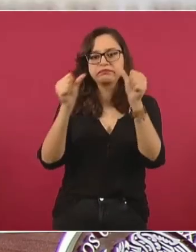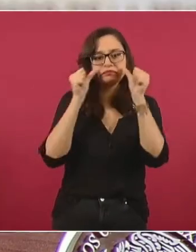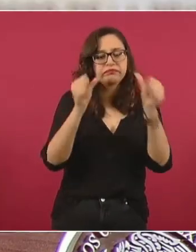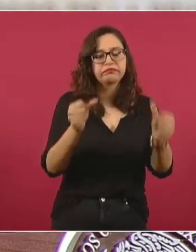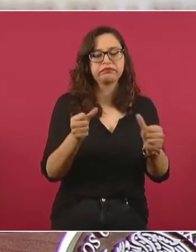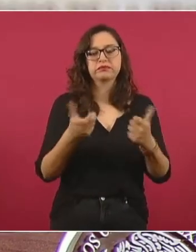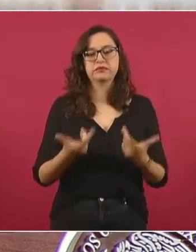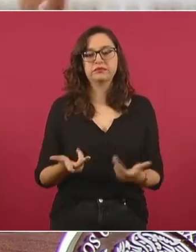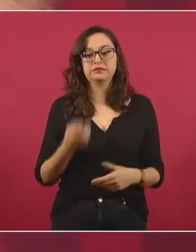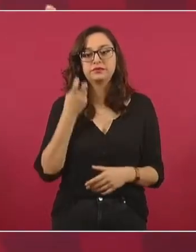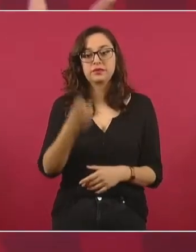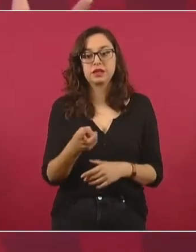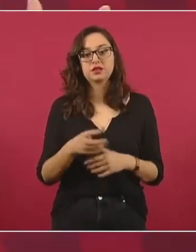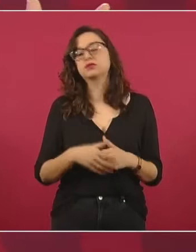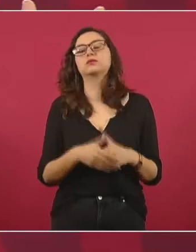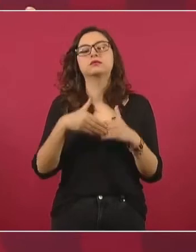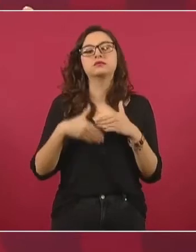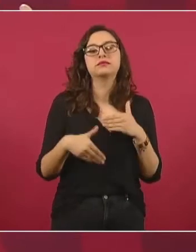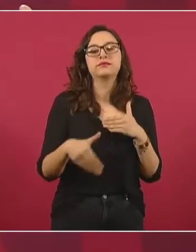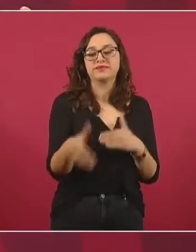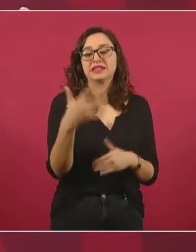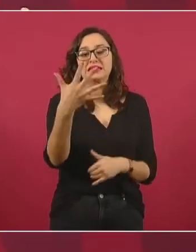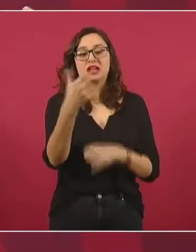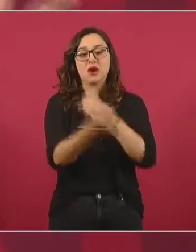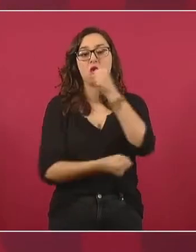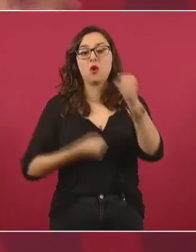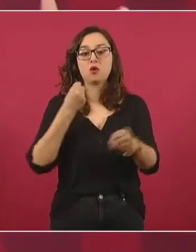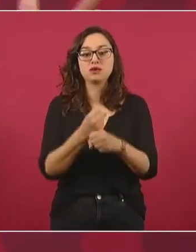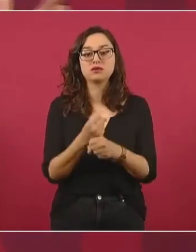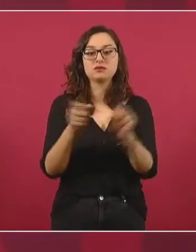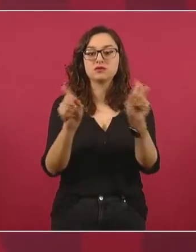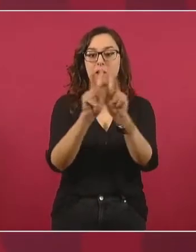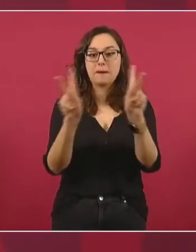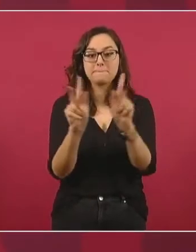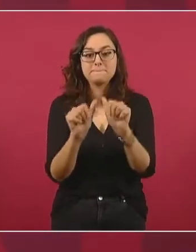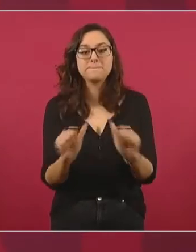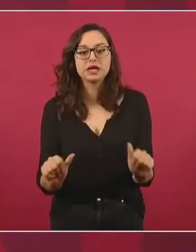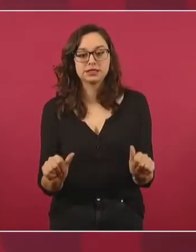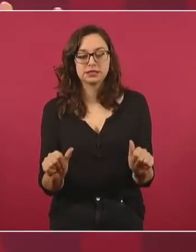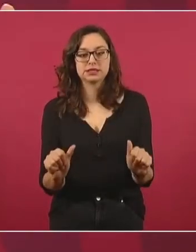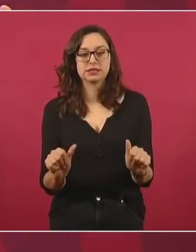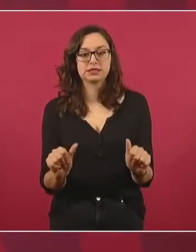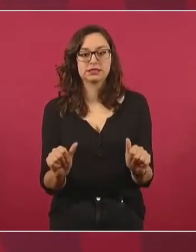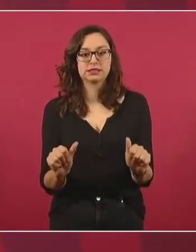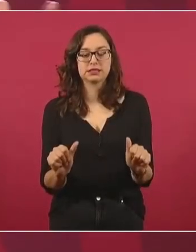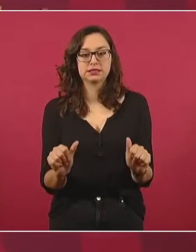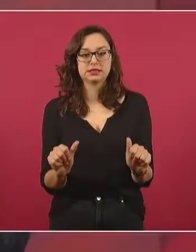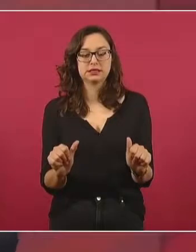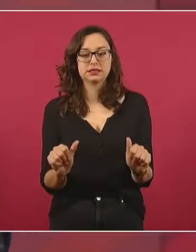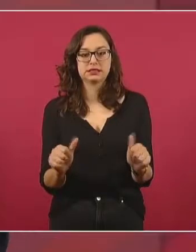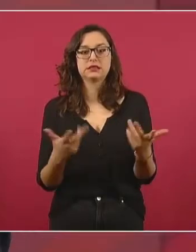Que tengamos 5 años sin tensiones, sin paz,